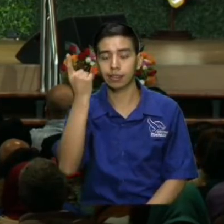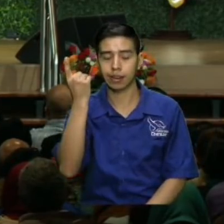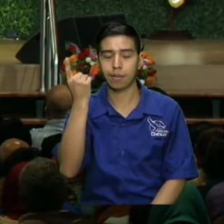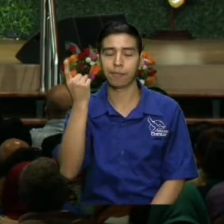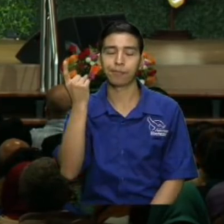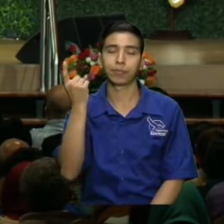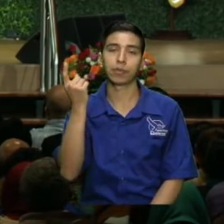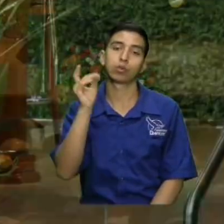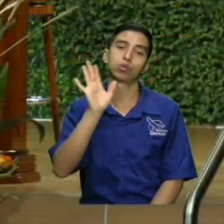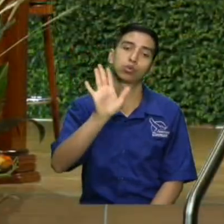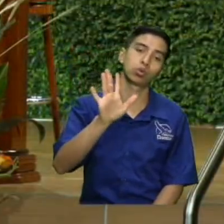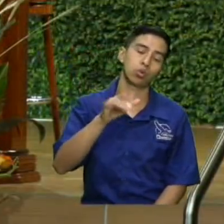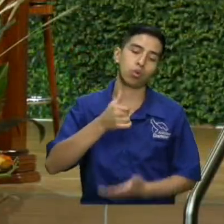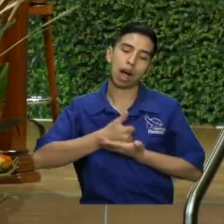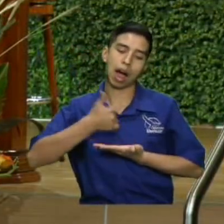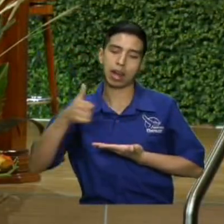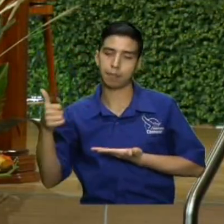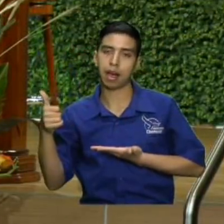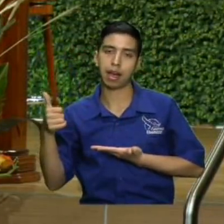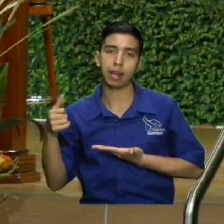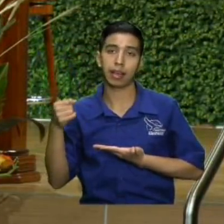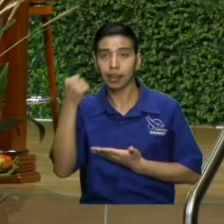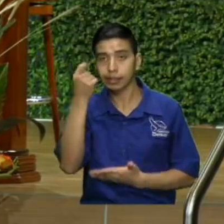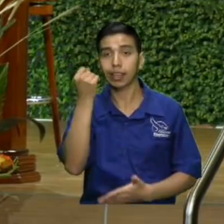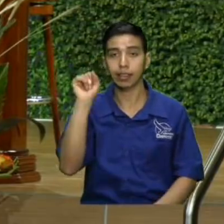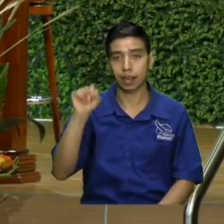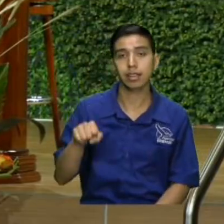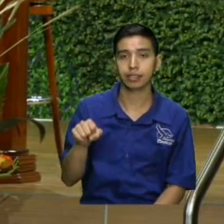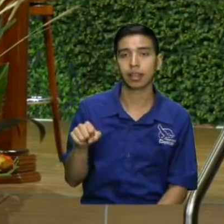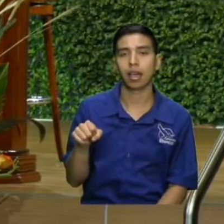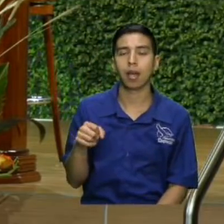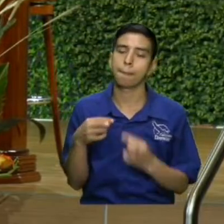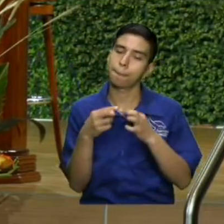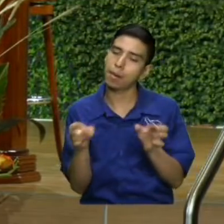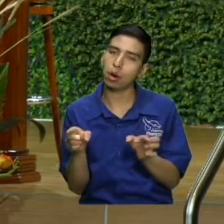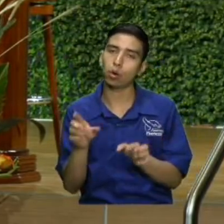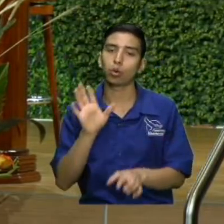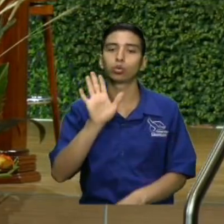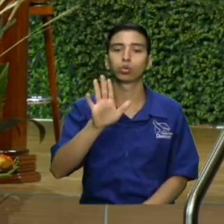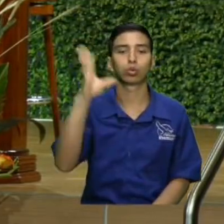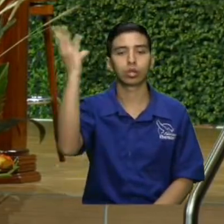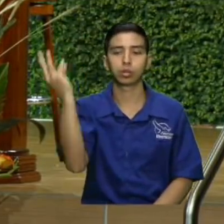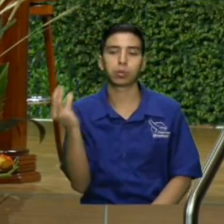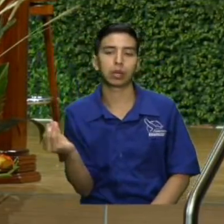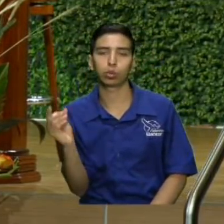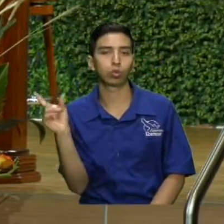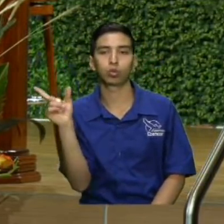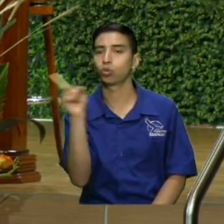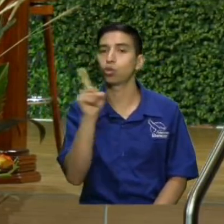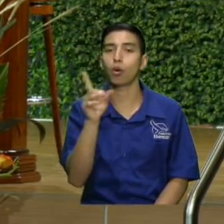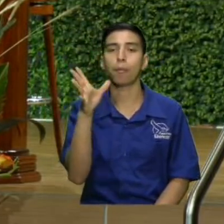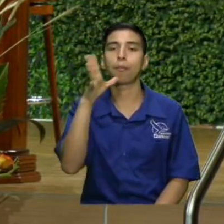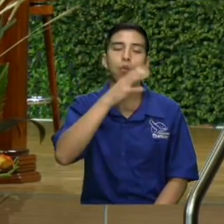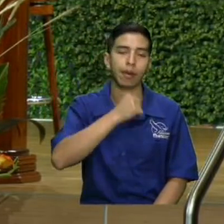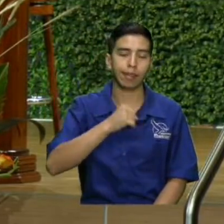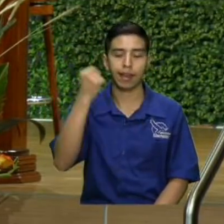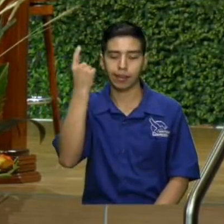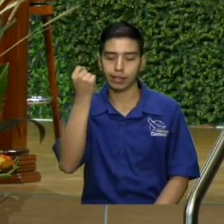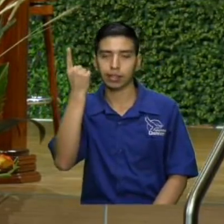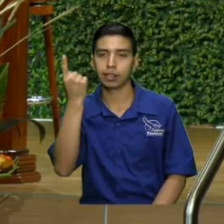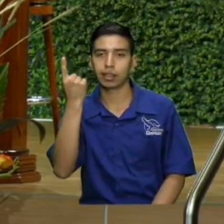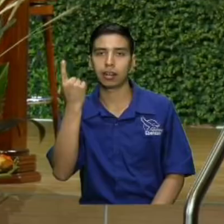alma, sentimientos comprendan, pero su espíritu no, porque está muerto. Entonces, lo que tiene que